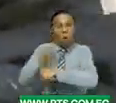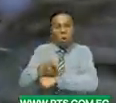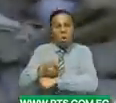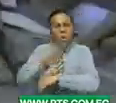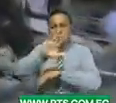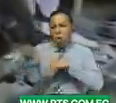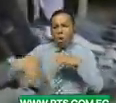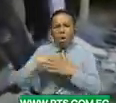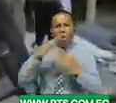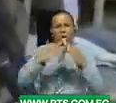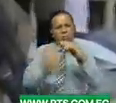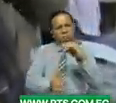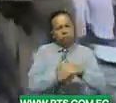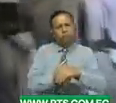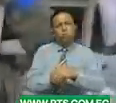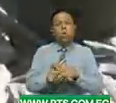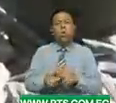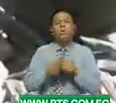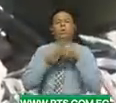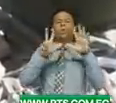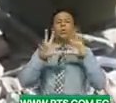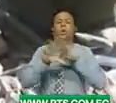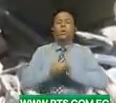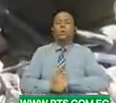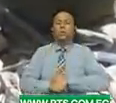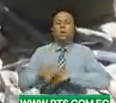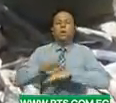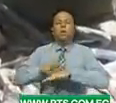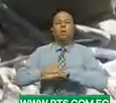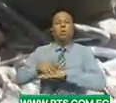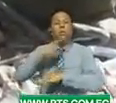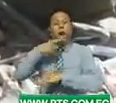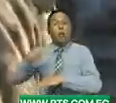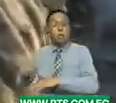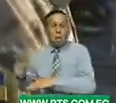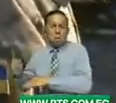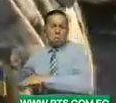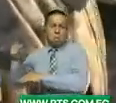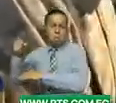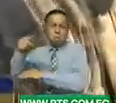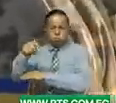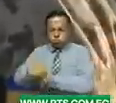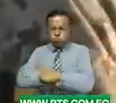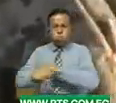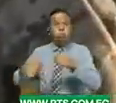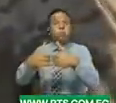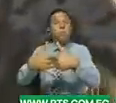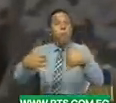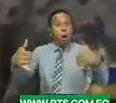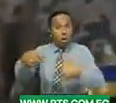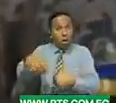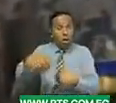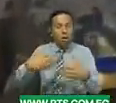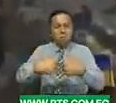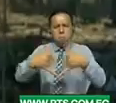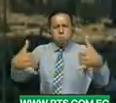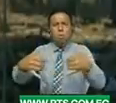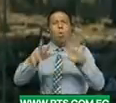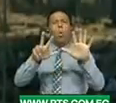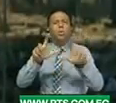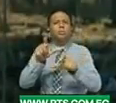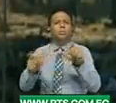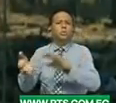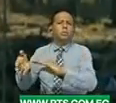noche, luego de que los bombardeos rusos destruyeran el centro comercial de Retroville, donde murieron al menos 8